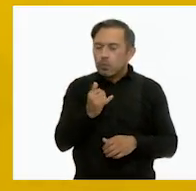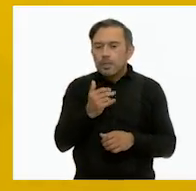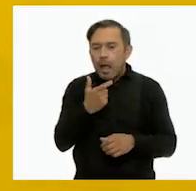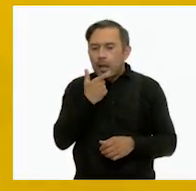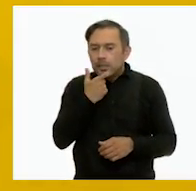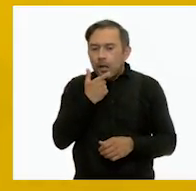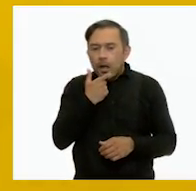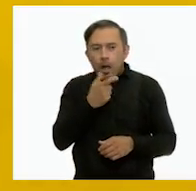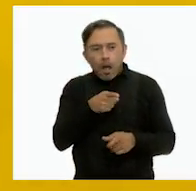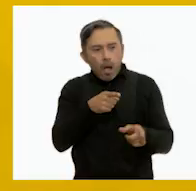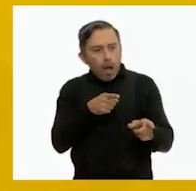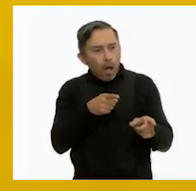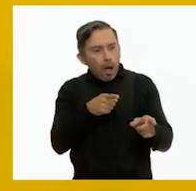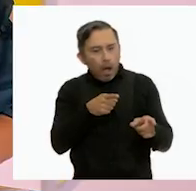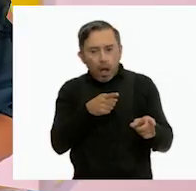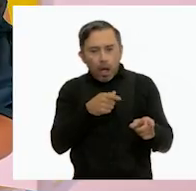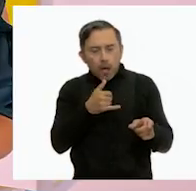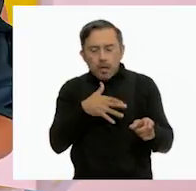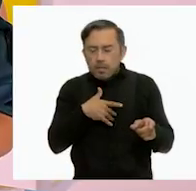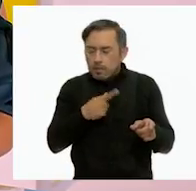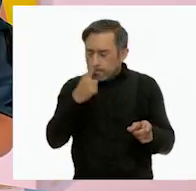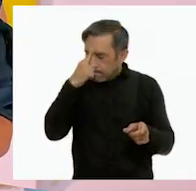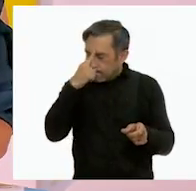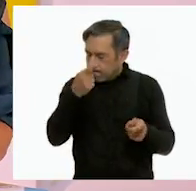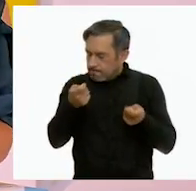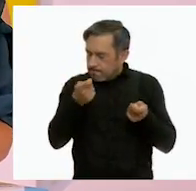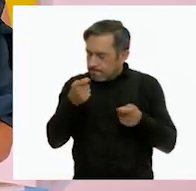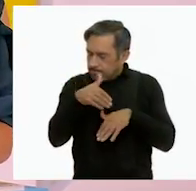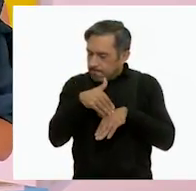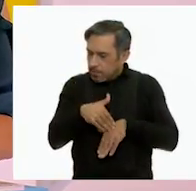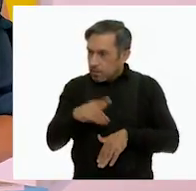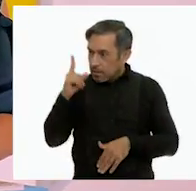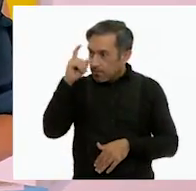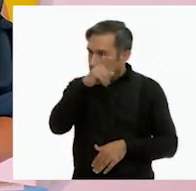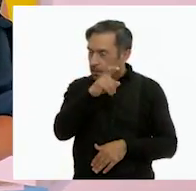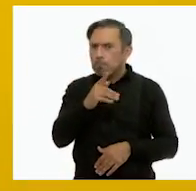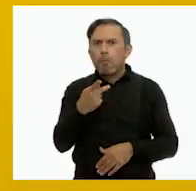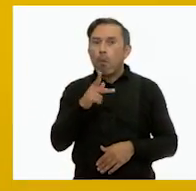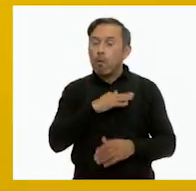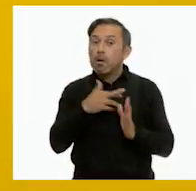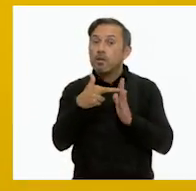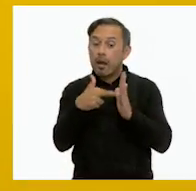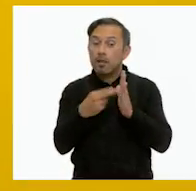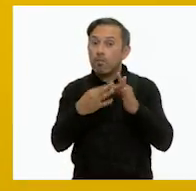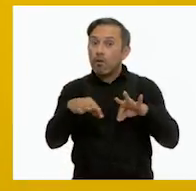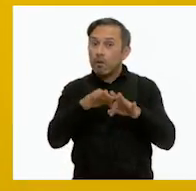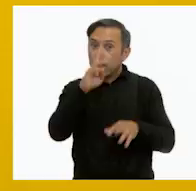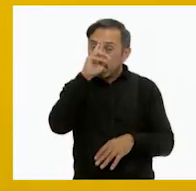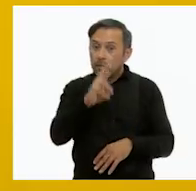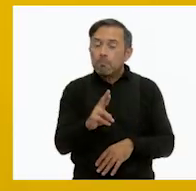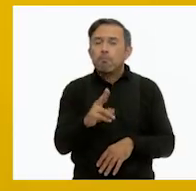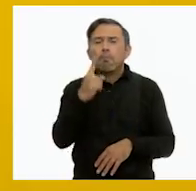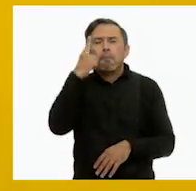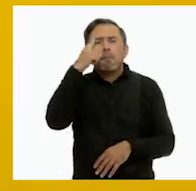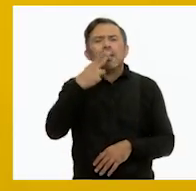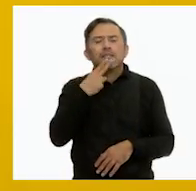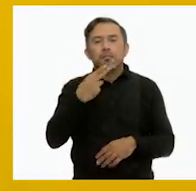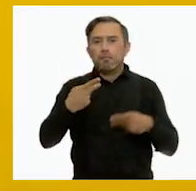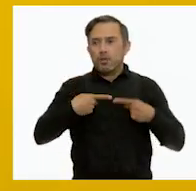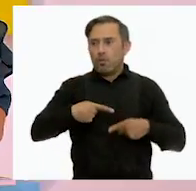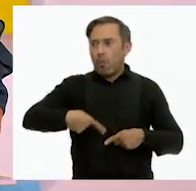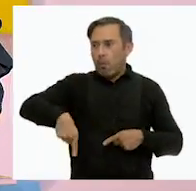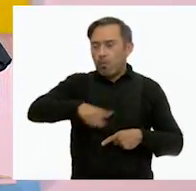muy difícil. Pero ya vi por qué es importante seguir las reglas, porque así propiciamos una sana convivencia entre